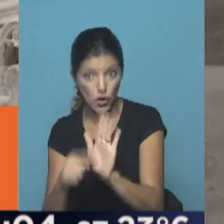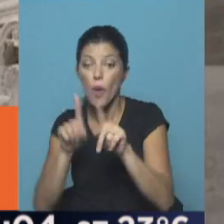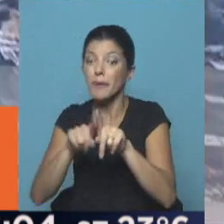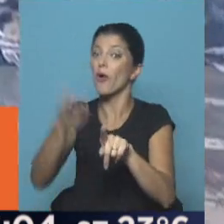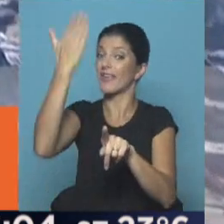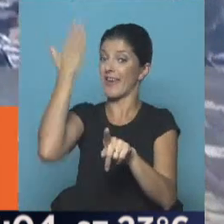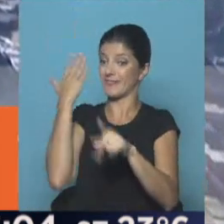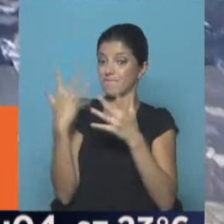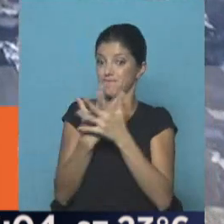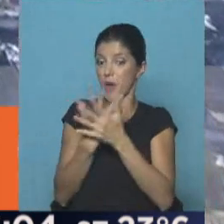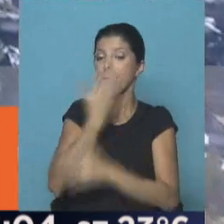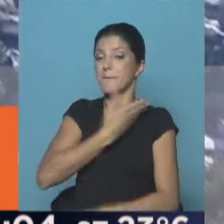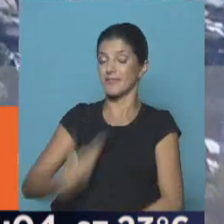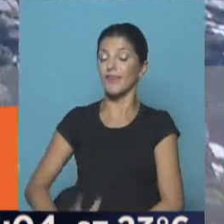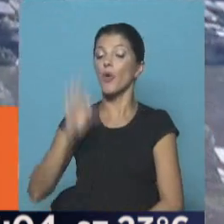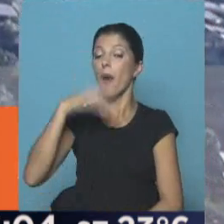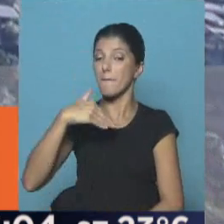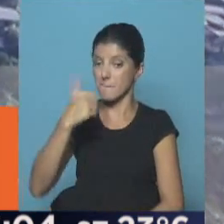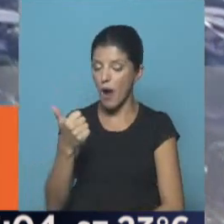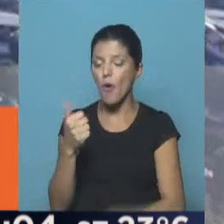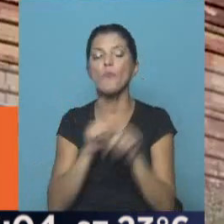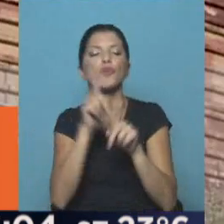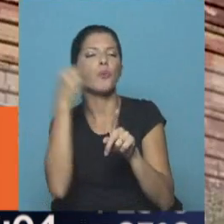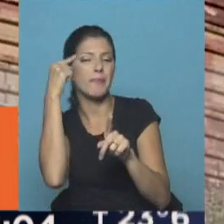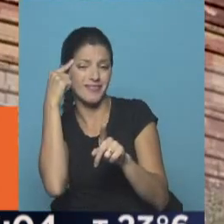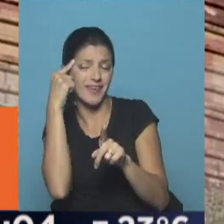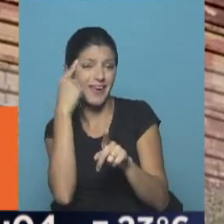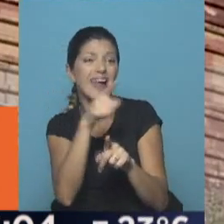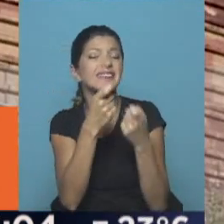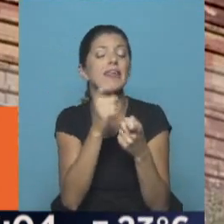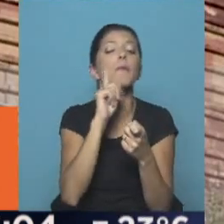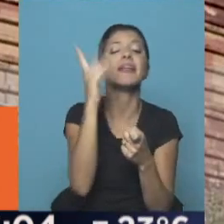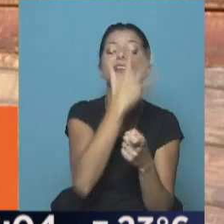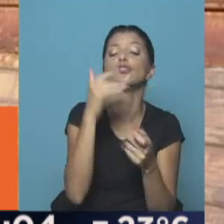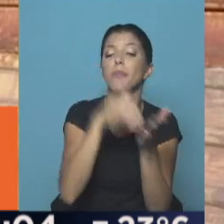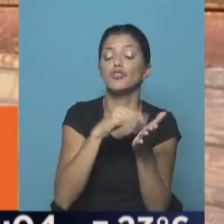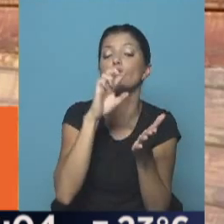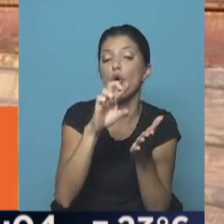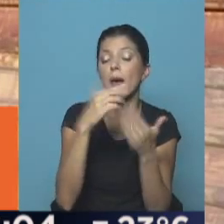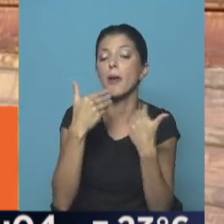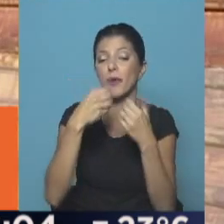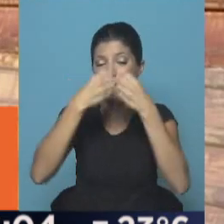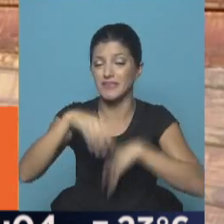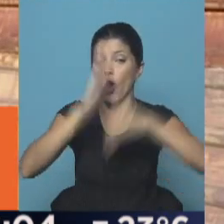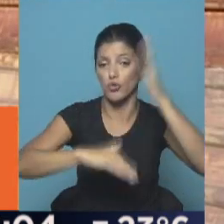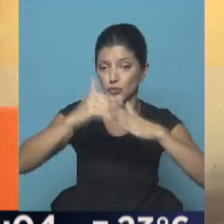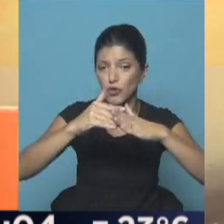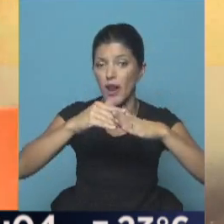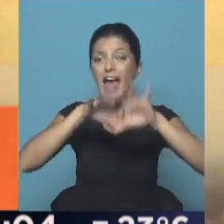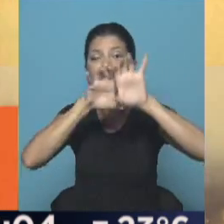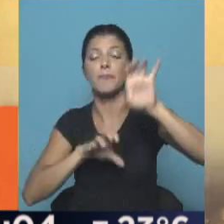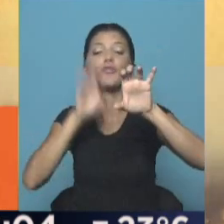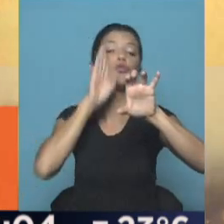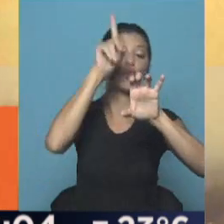Obama. Por eso, pocos creen que obtendrá, por ejemplo, los 1.500 millones de dólares que pidió para iniciar la construcción del polémico muro